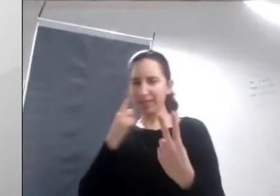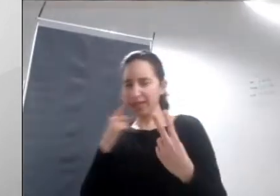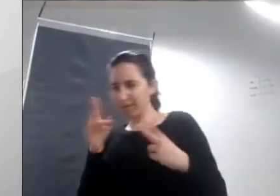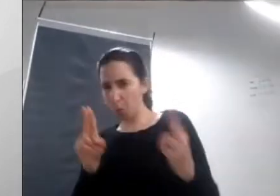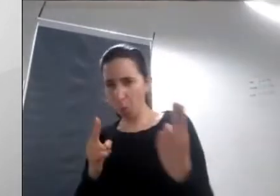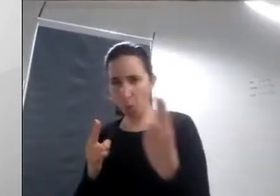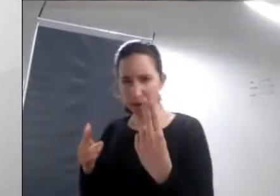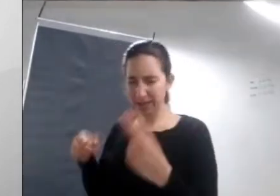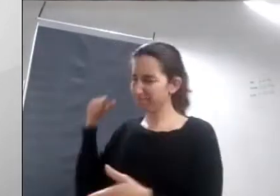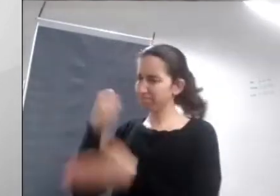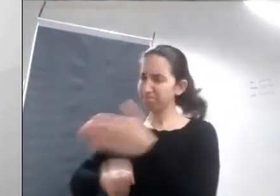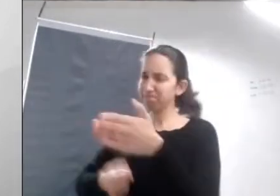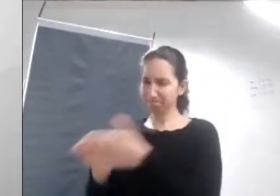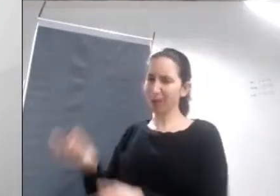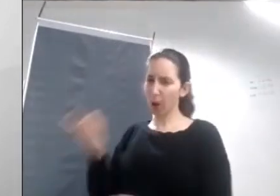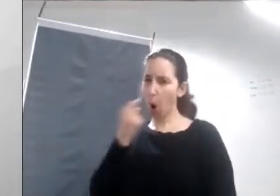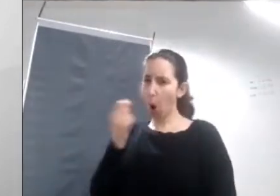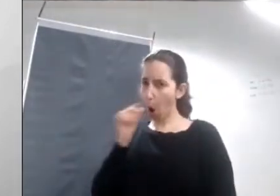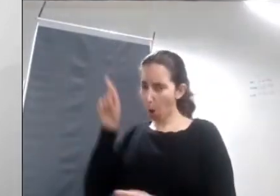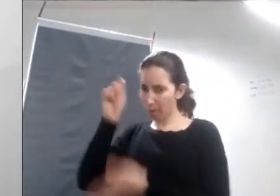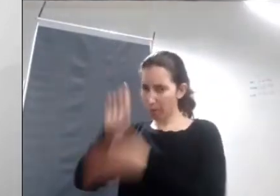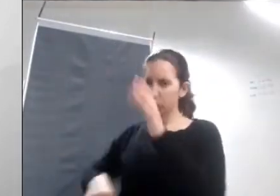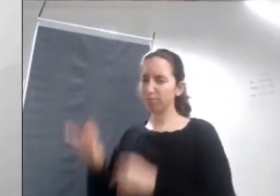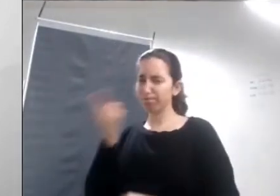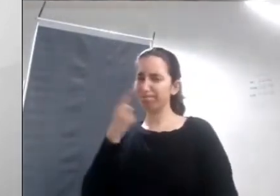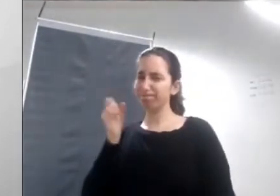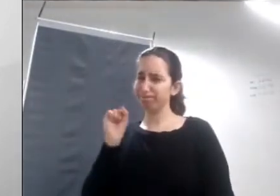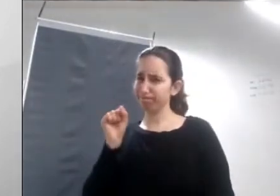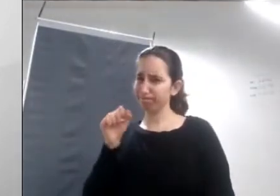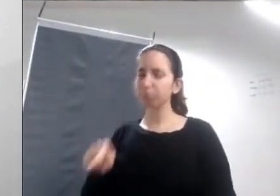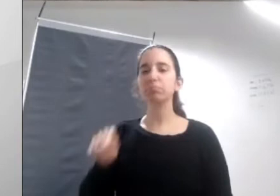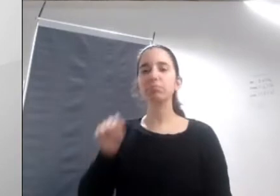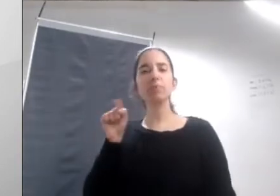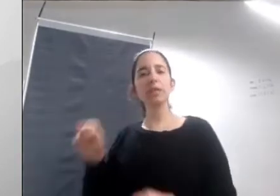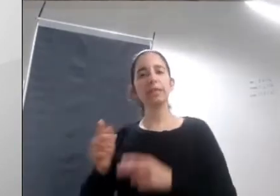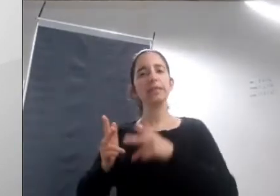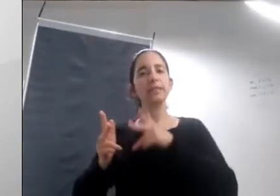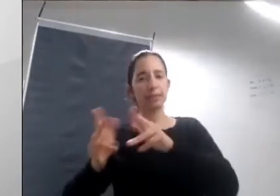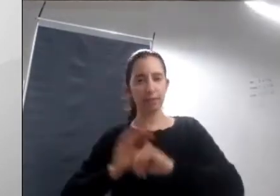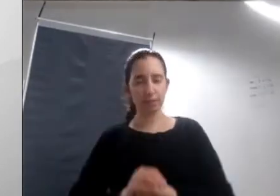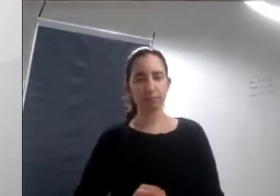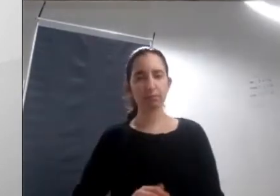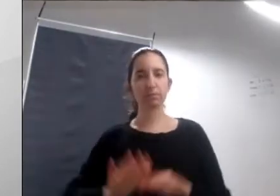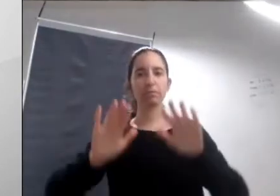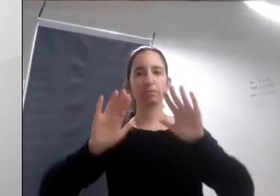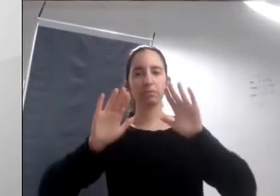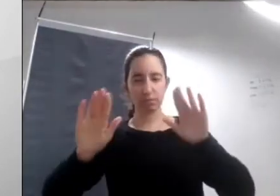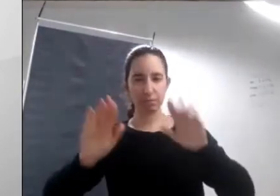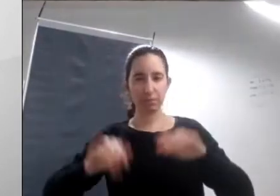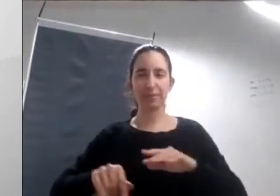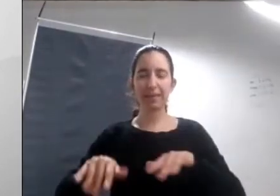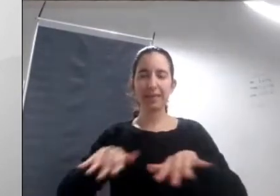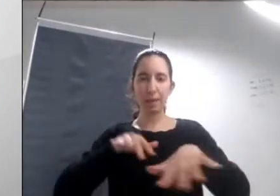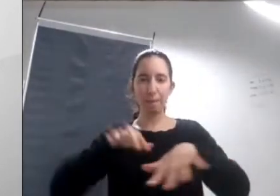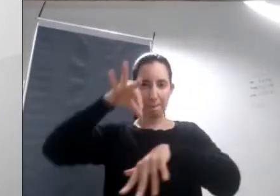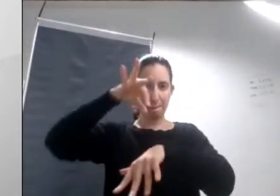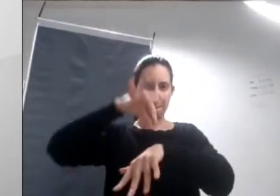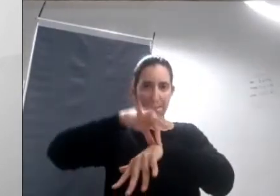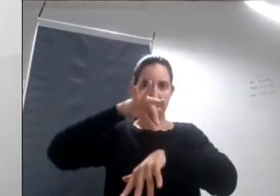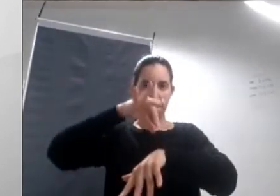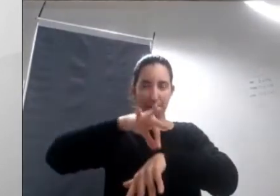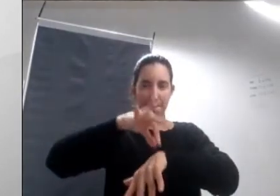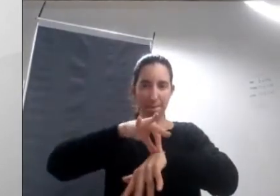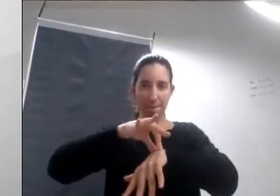vida, ¿no? Él decía que en realidad había un falso concepto en la medicina con respecto